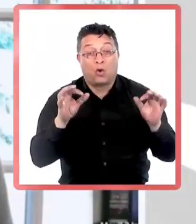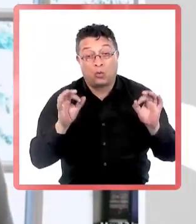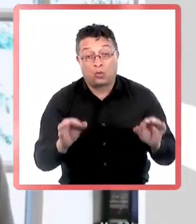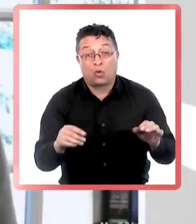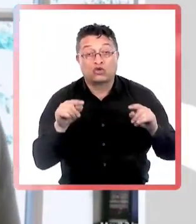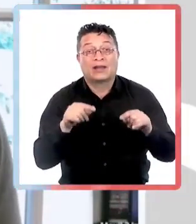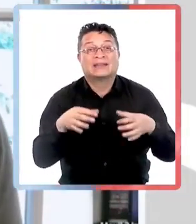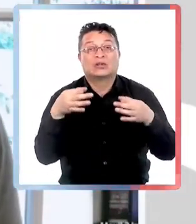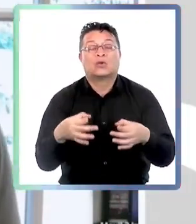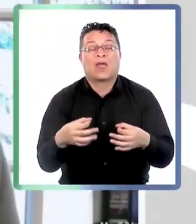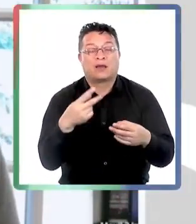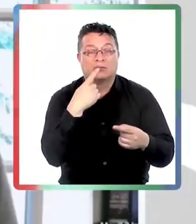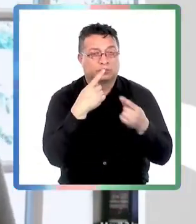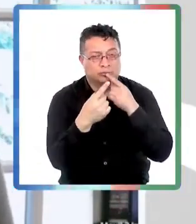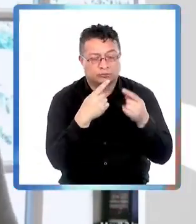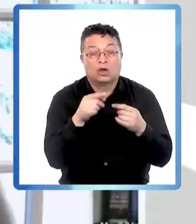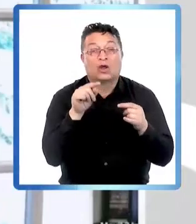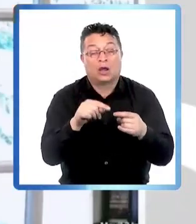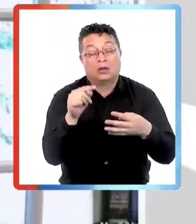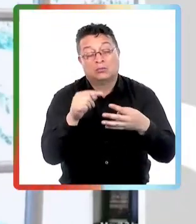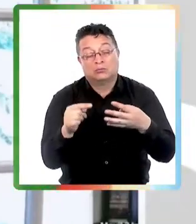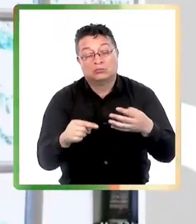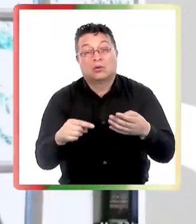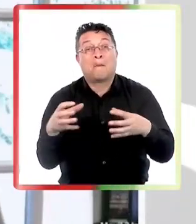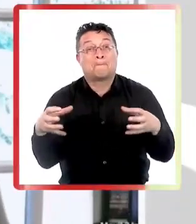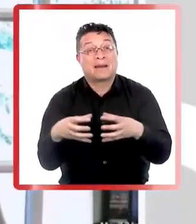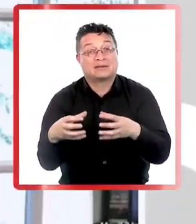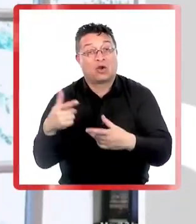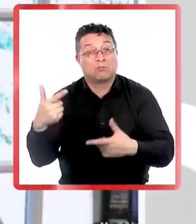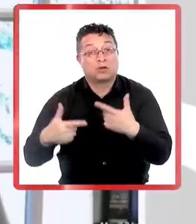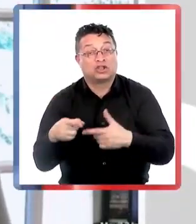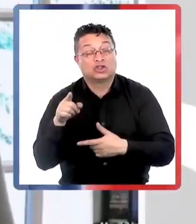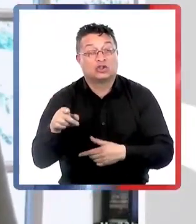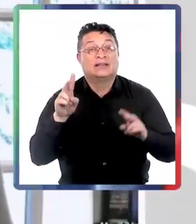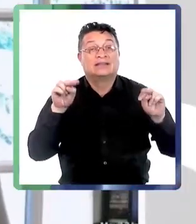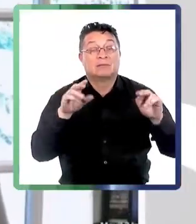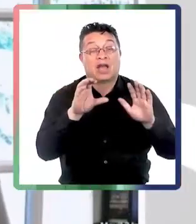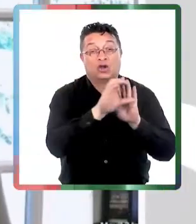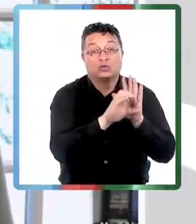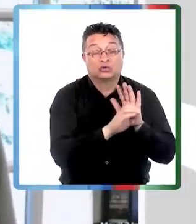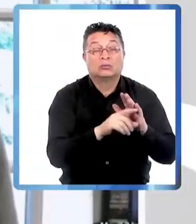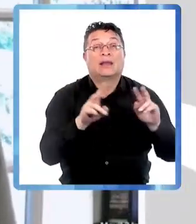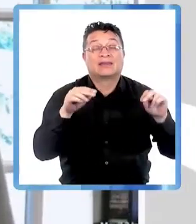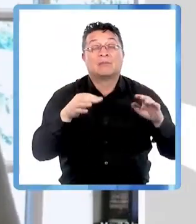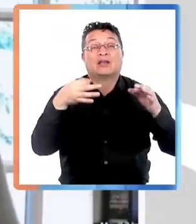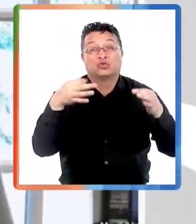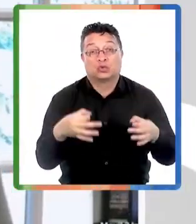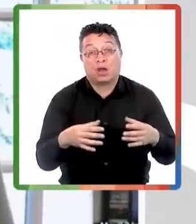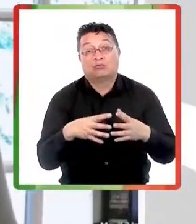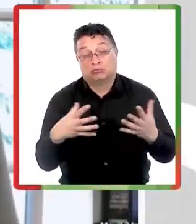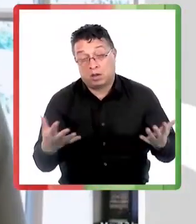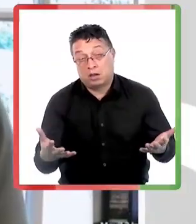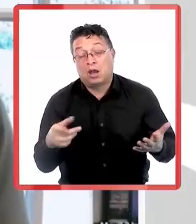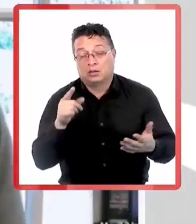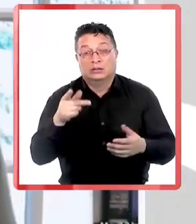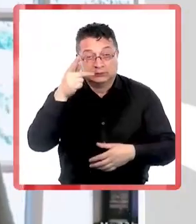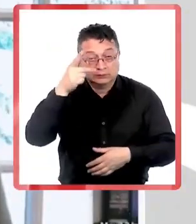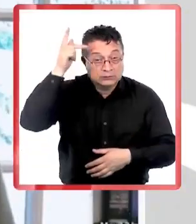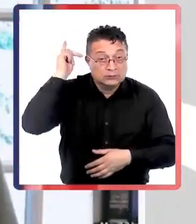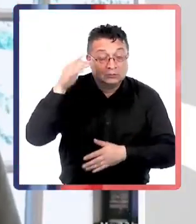ellos traían y era justamente seguridad. Uno ve las enmiendas, por ejemplo, de ese partido en el tema constitucional y uno ve seguridad en el programa